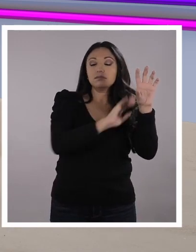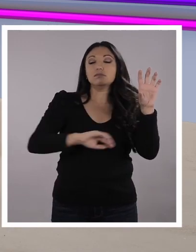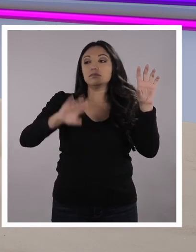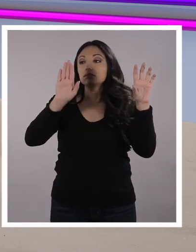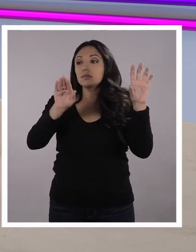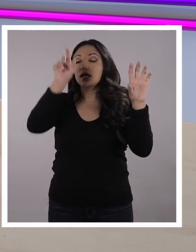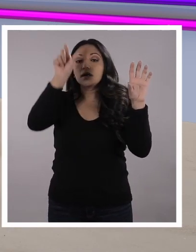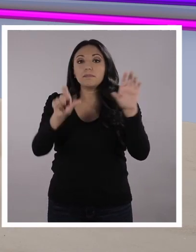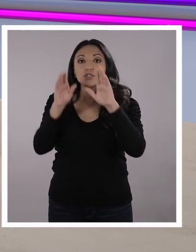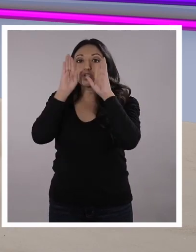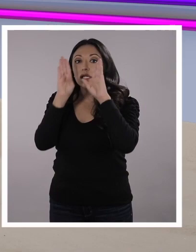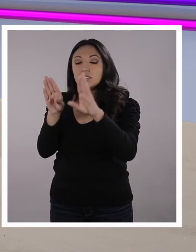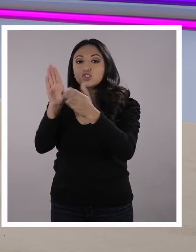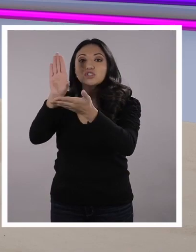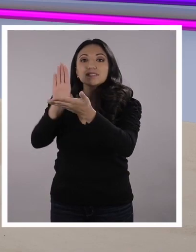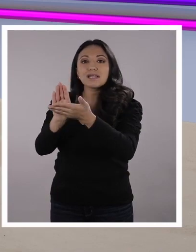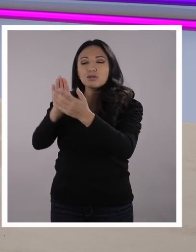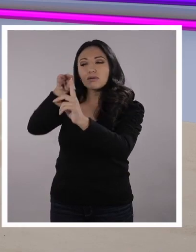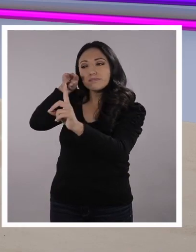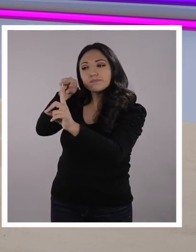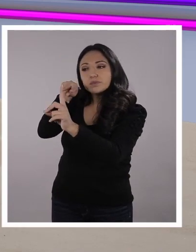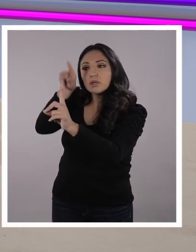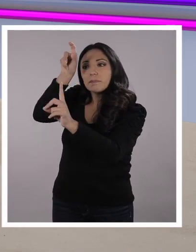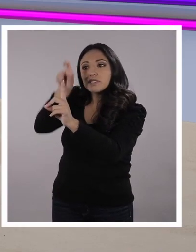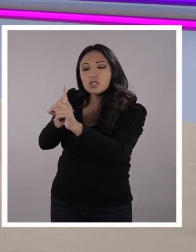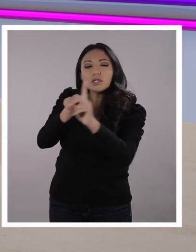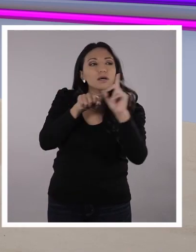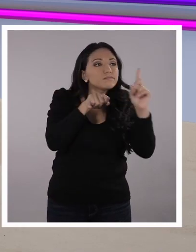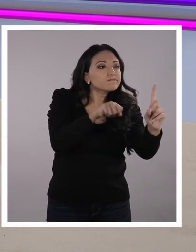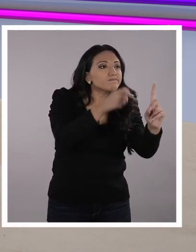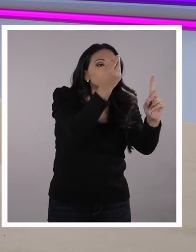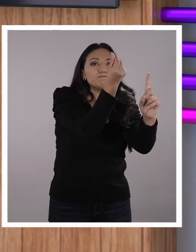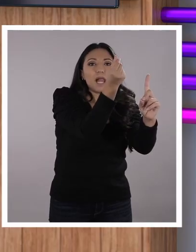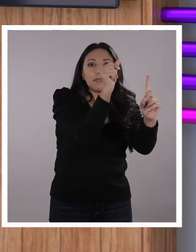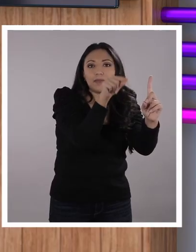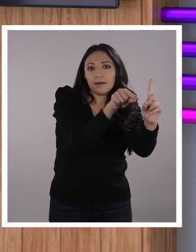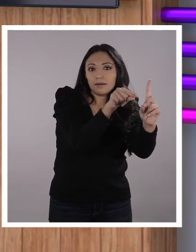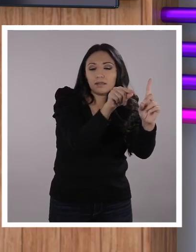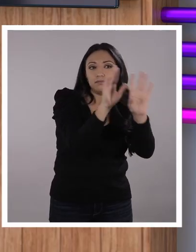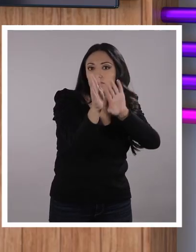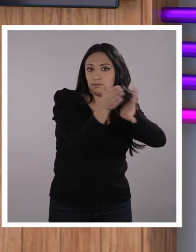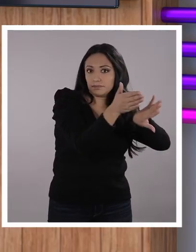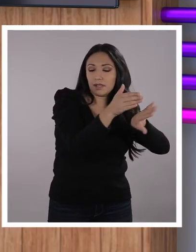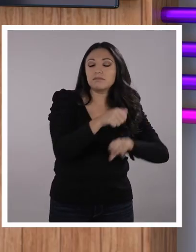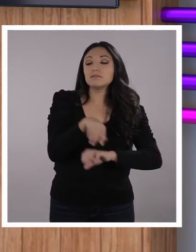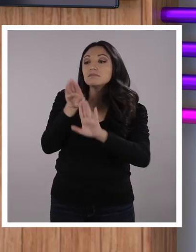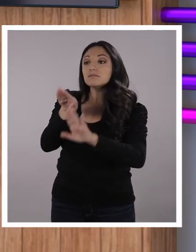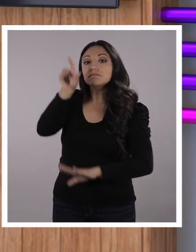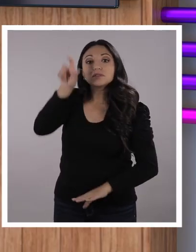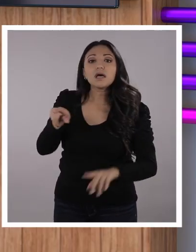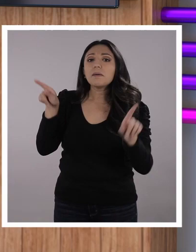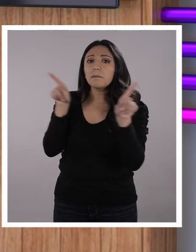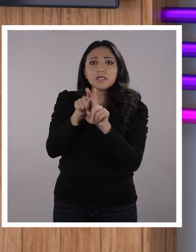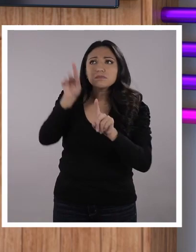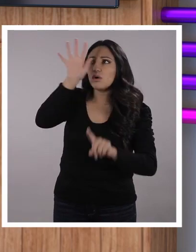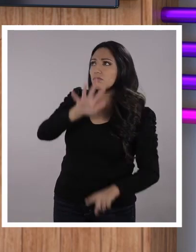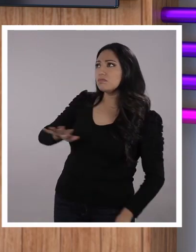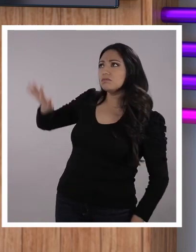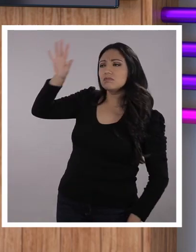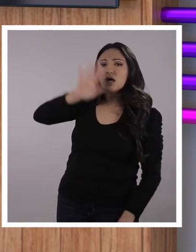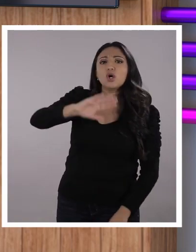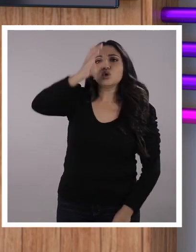una sociedad o de una realidad es el dinero o el centro es la persona. ¿Tenemos los mismos aspectos?